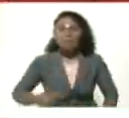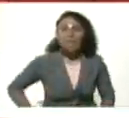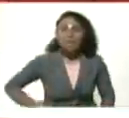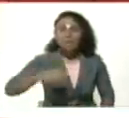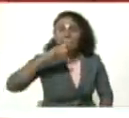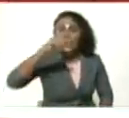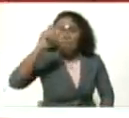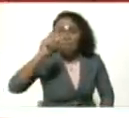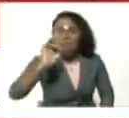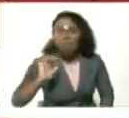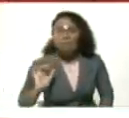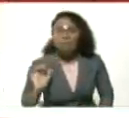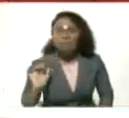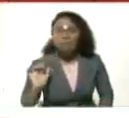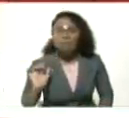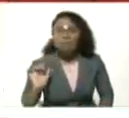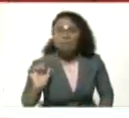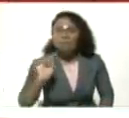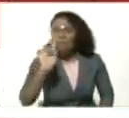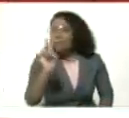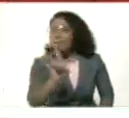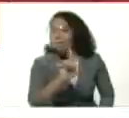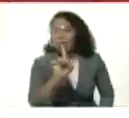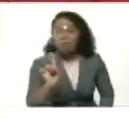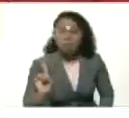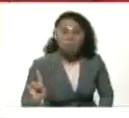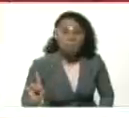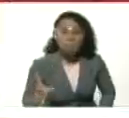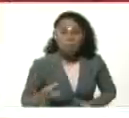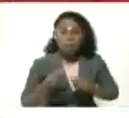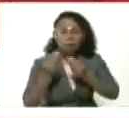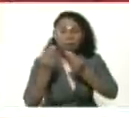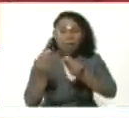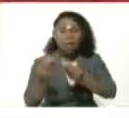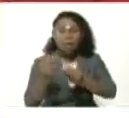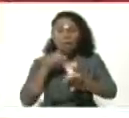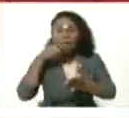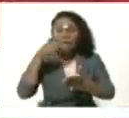Maduro. Si no le damos lo que llaman